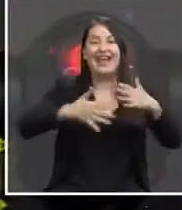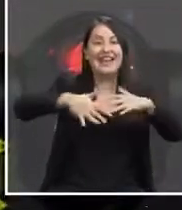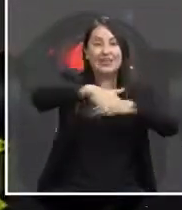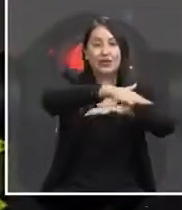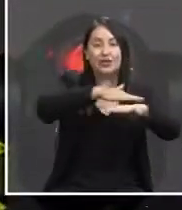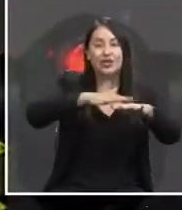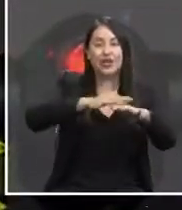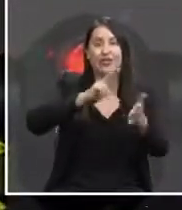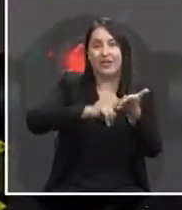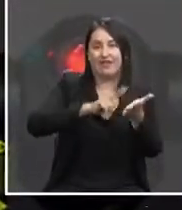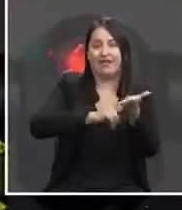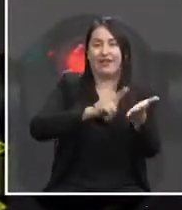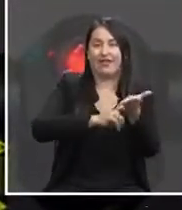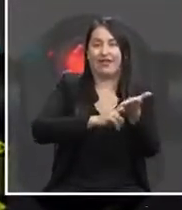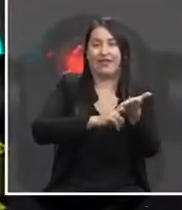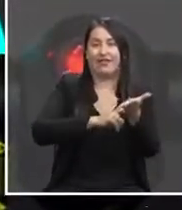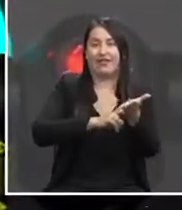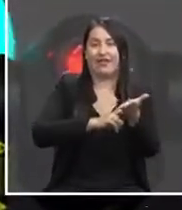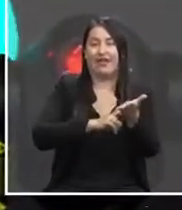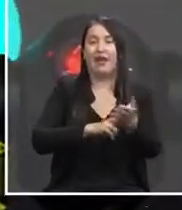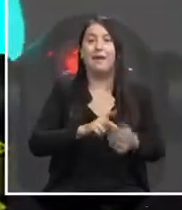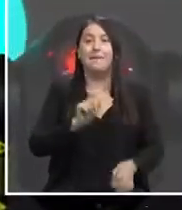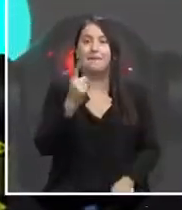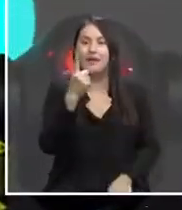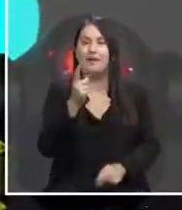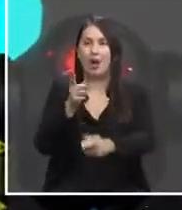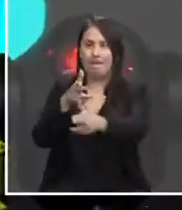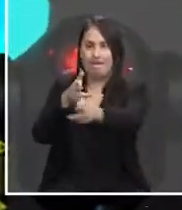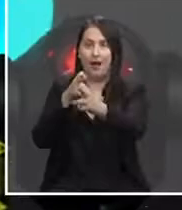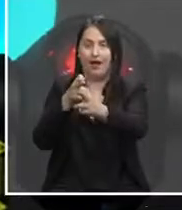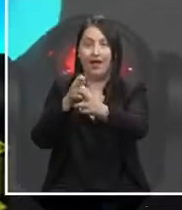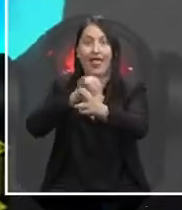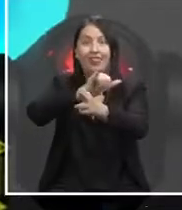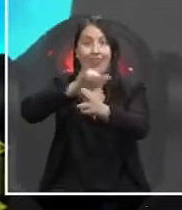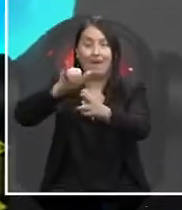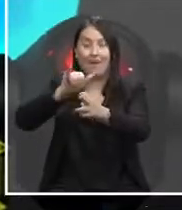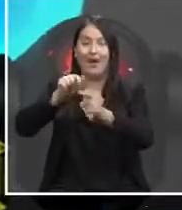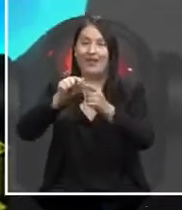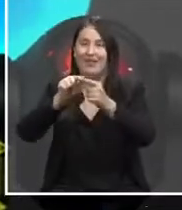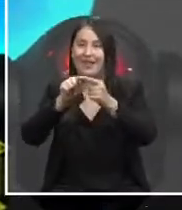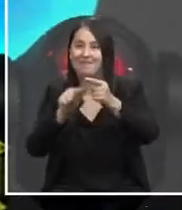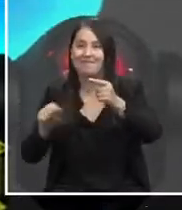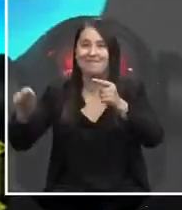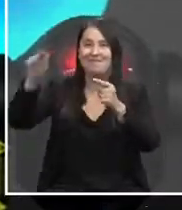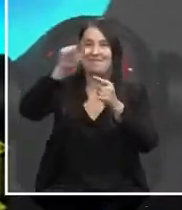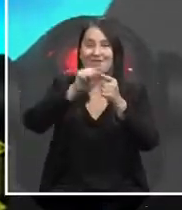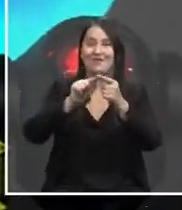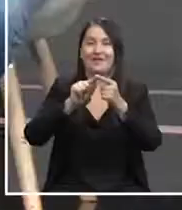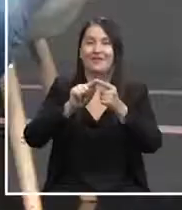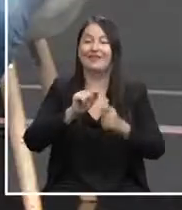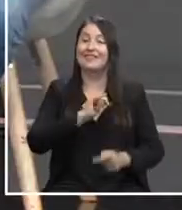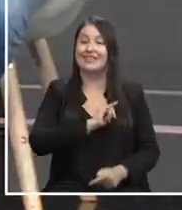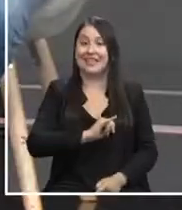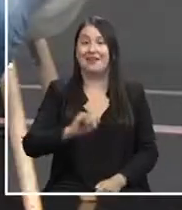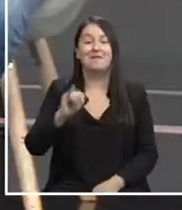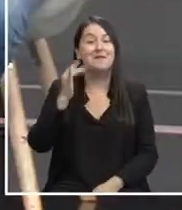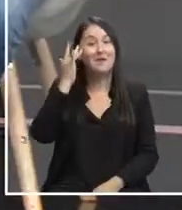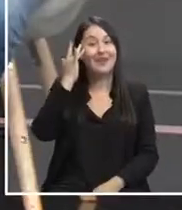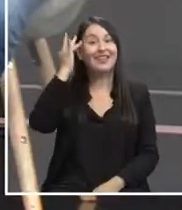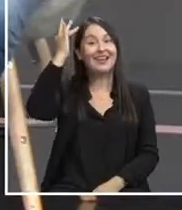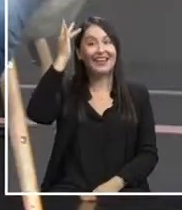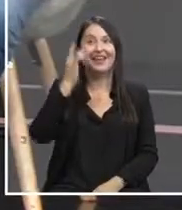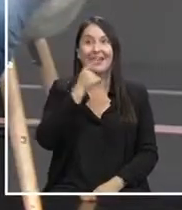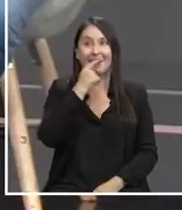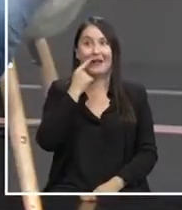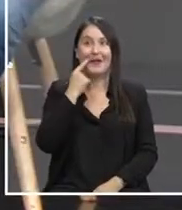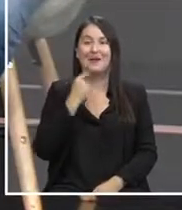crear las condiciones. Disparas primero y dibujas el blanco alrededor después. Y siempre, siempre das en el